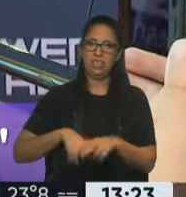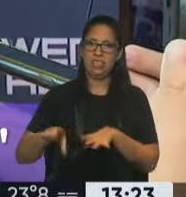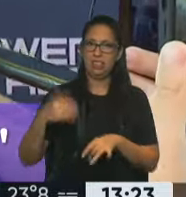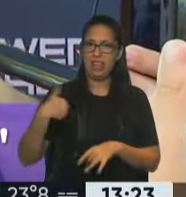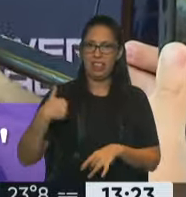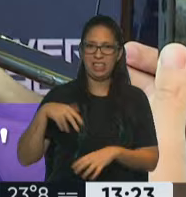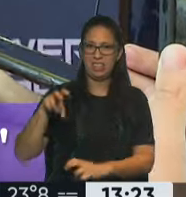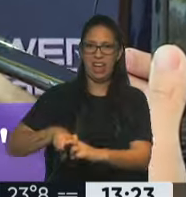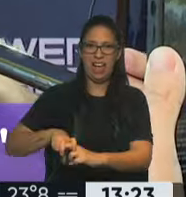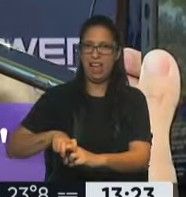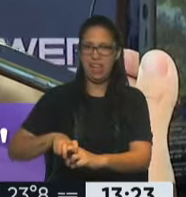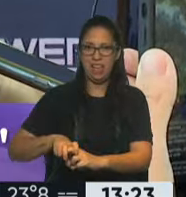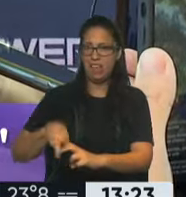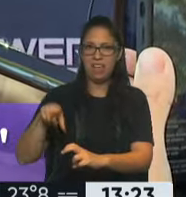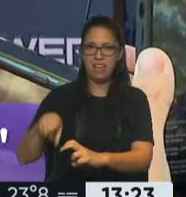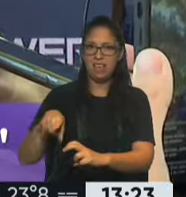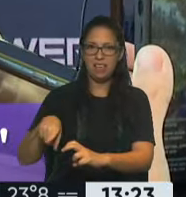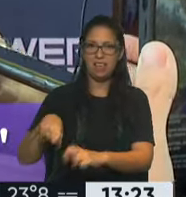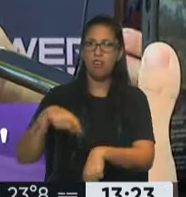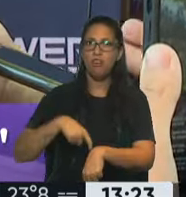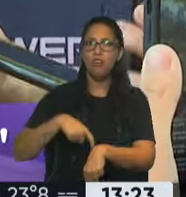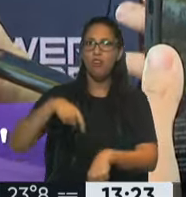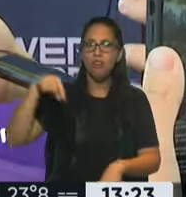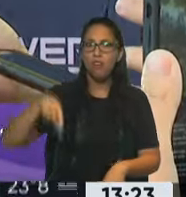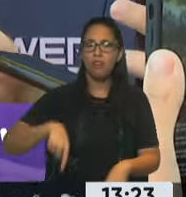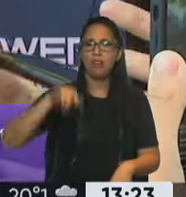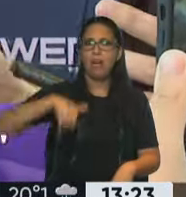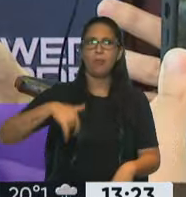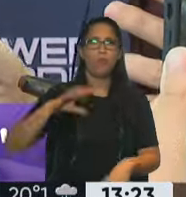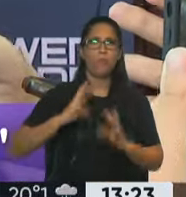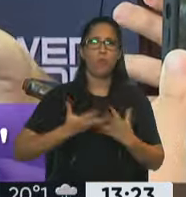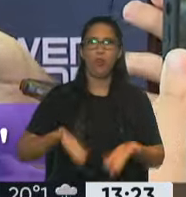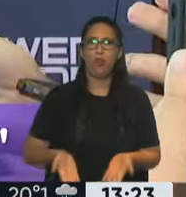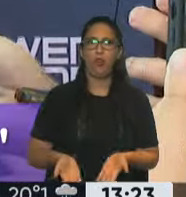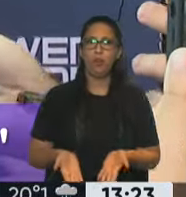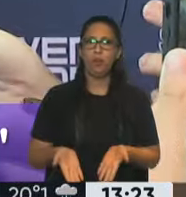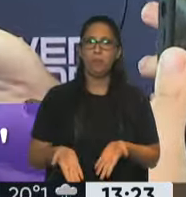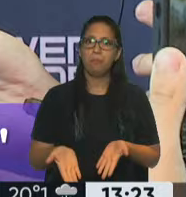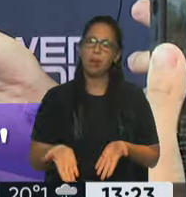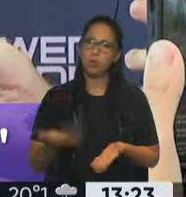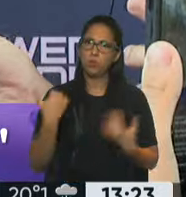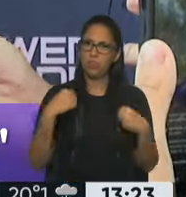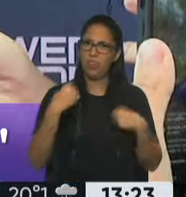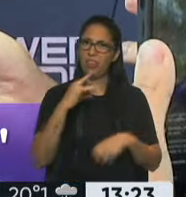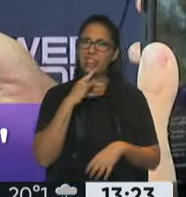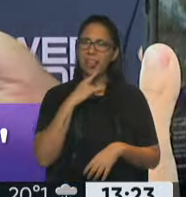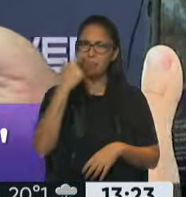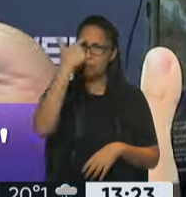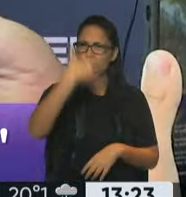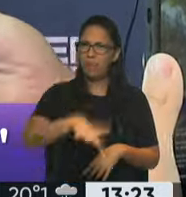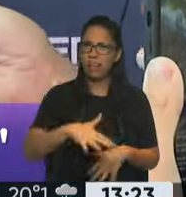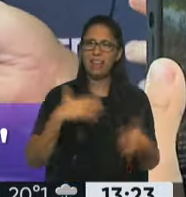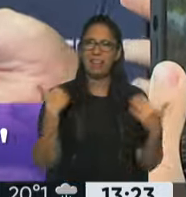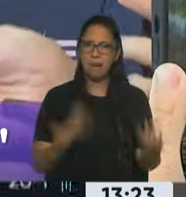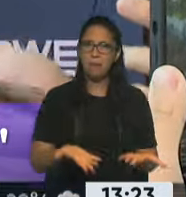argentina, que es hoy el actual campeón del mundo. Pero bueno, es un entrenador muy inteligente, muy capaz,